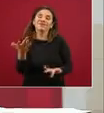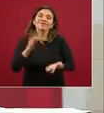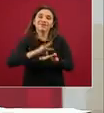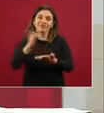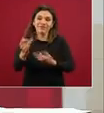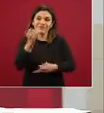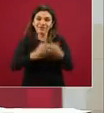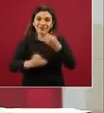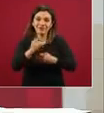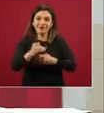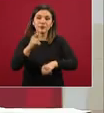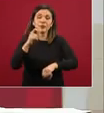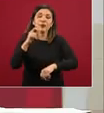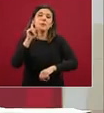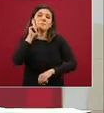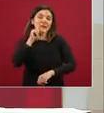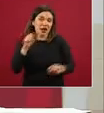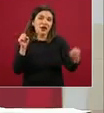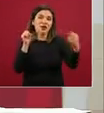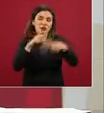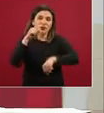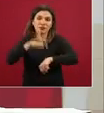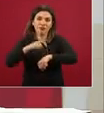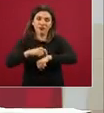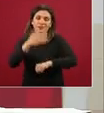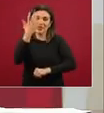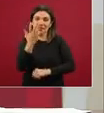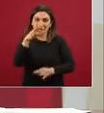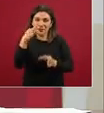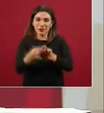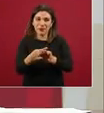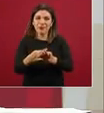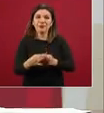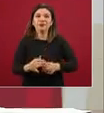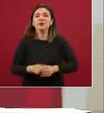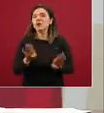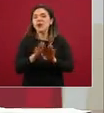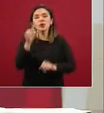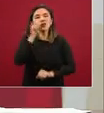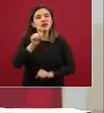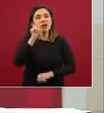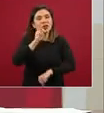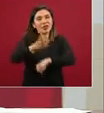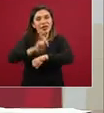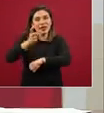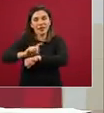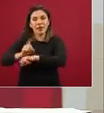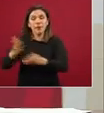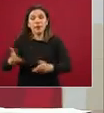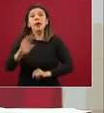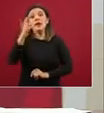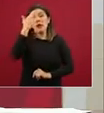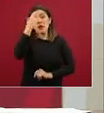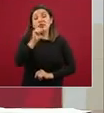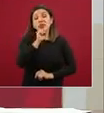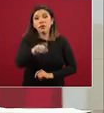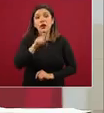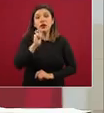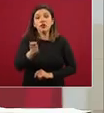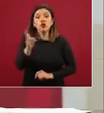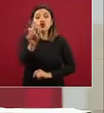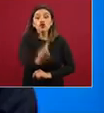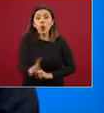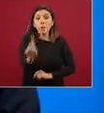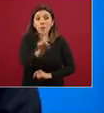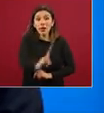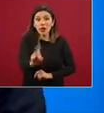gracias y nos vemos mañana a las 5 de la tarde como todos los días. Y recordemos que el